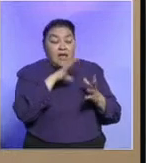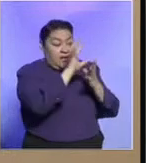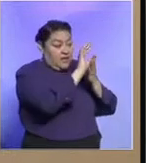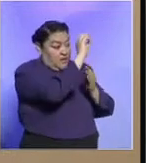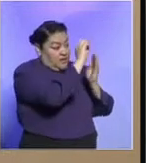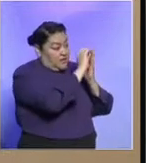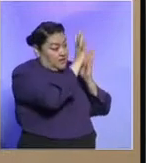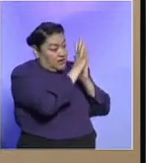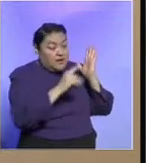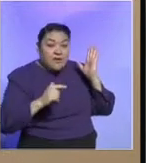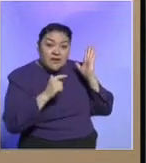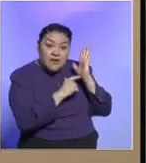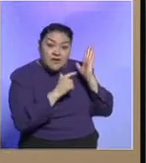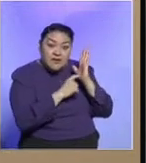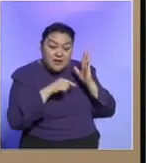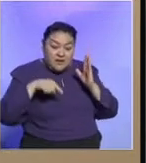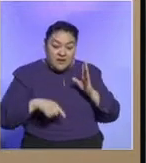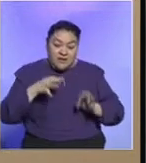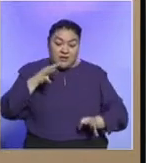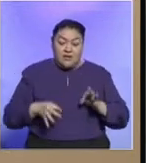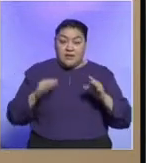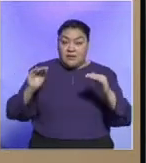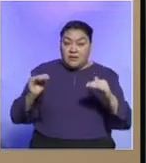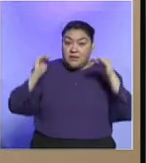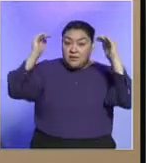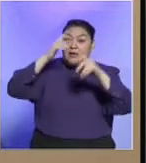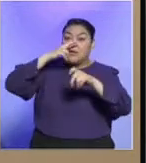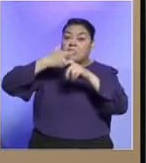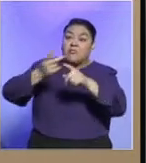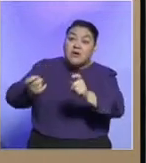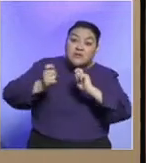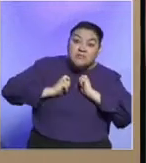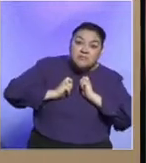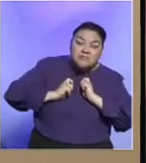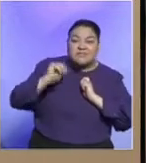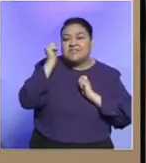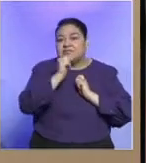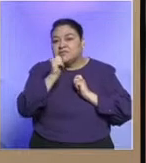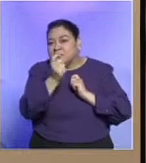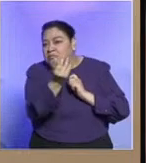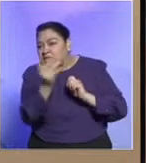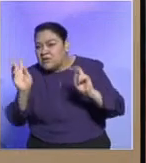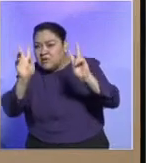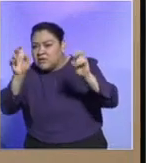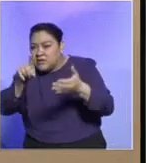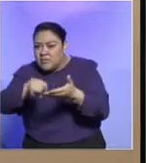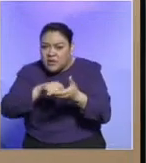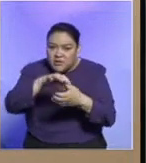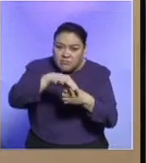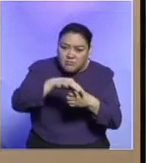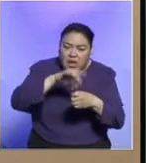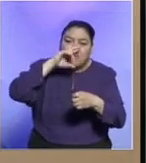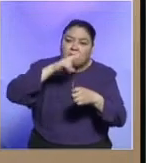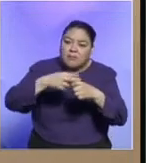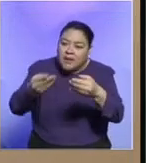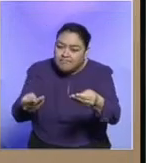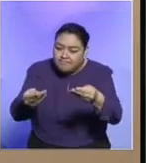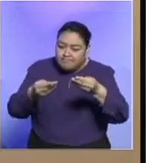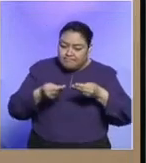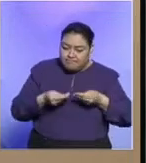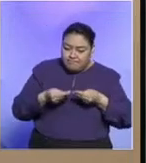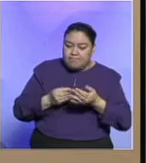de esta institución es atender los temas que tengan que ver